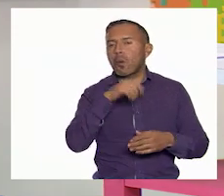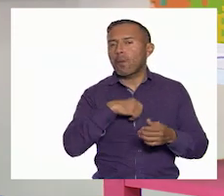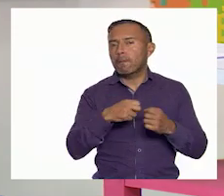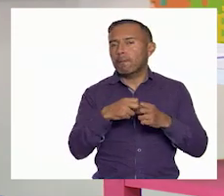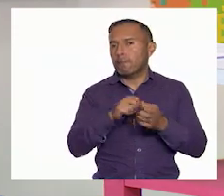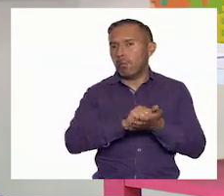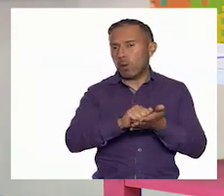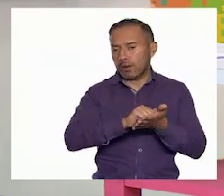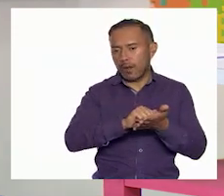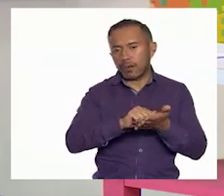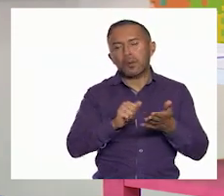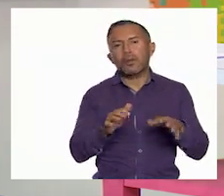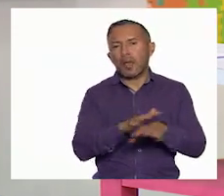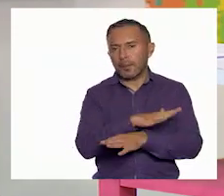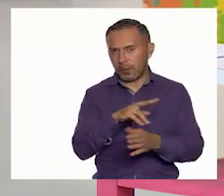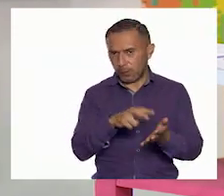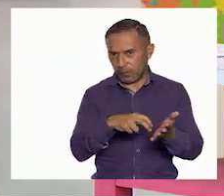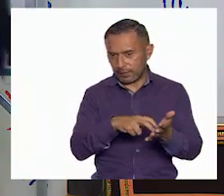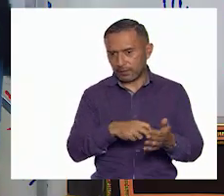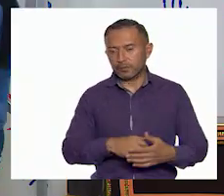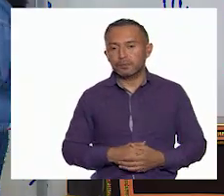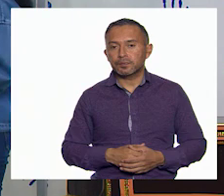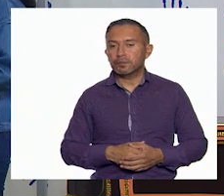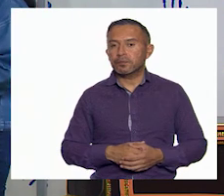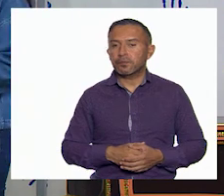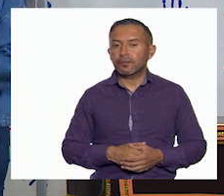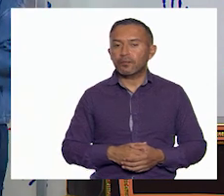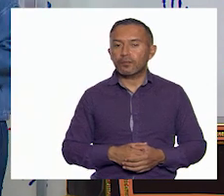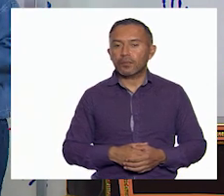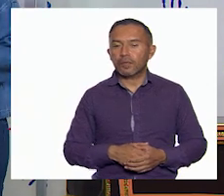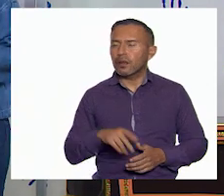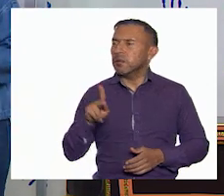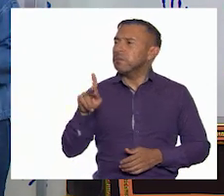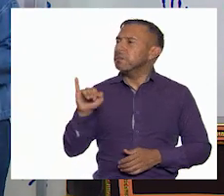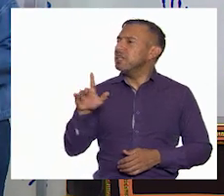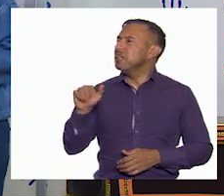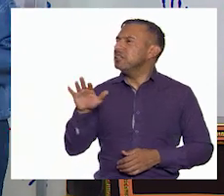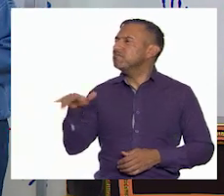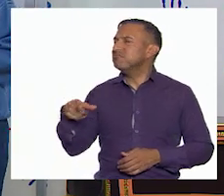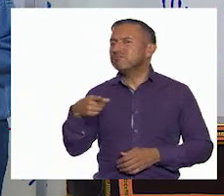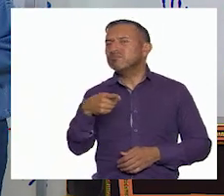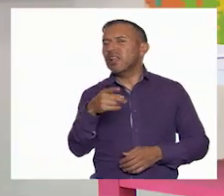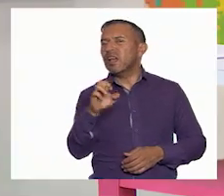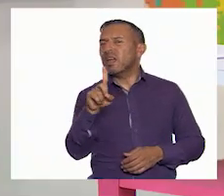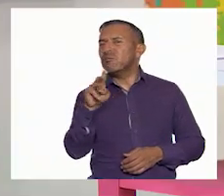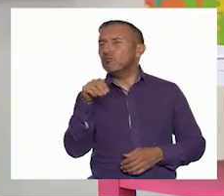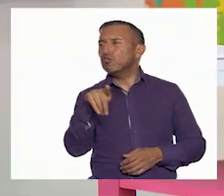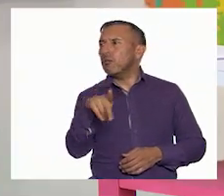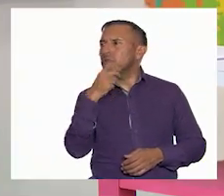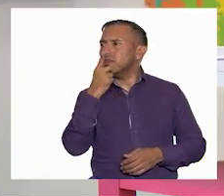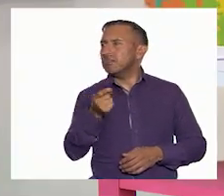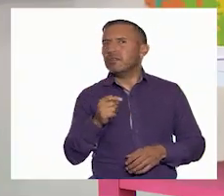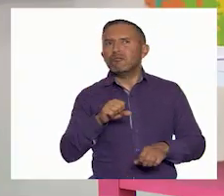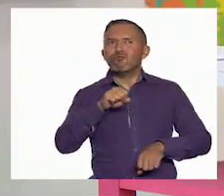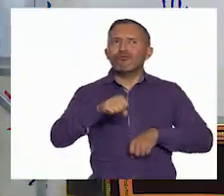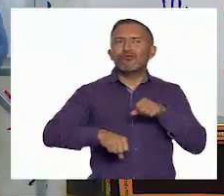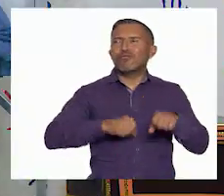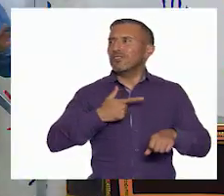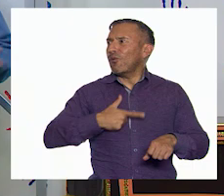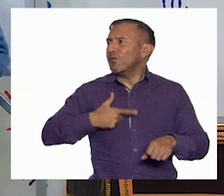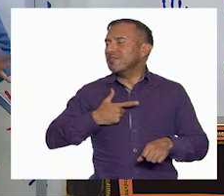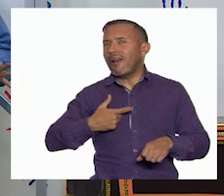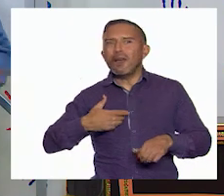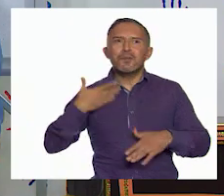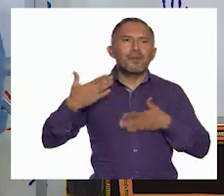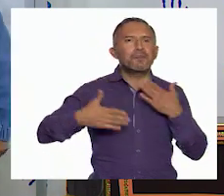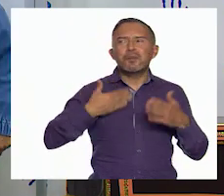corregimos. Muy bien. Pili, ¿por qué a Edmundo se le hacía divertido andar en bicicleta? Ah, pues porque él sentía que